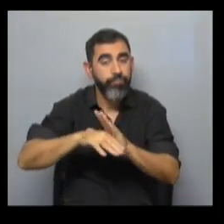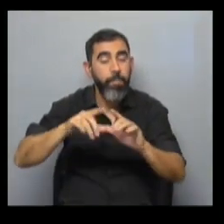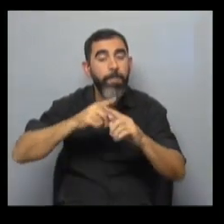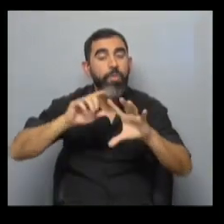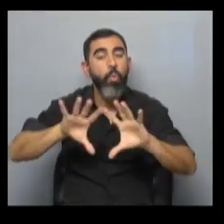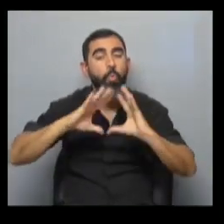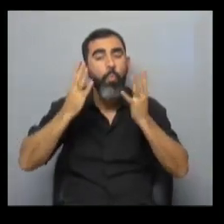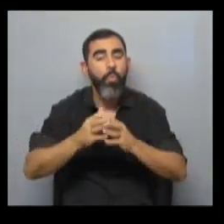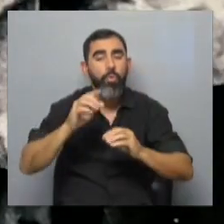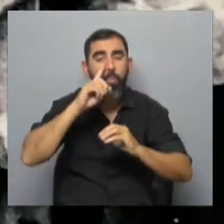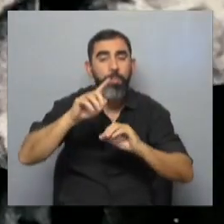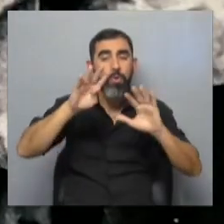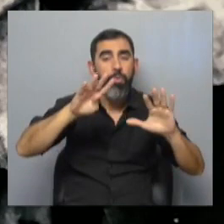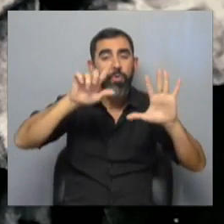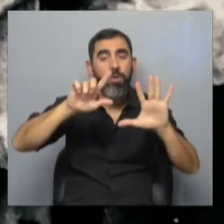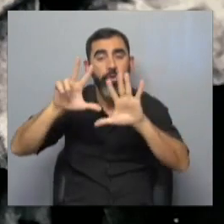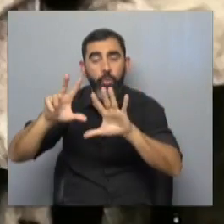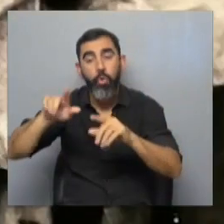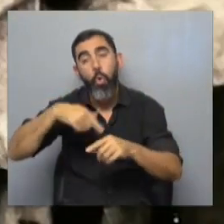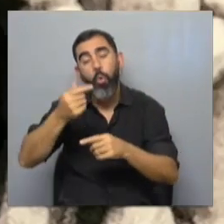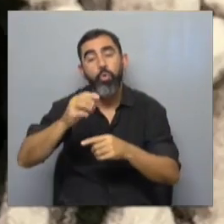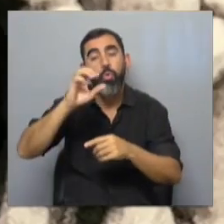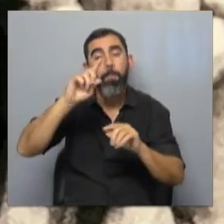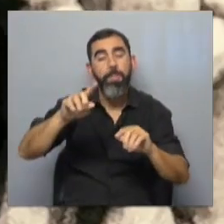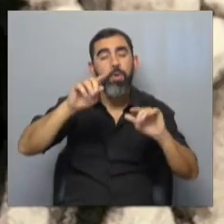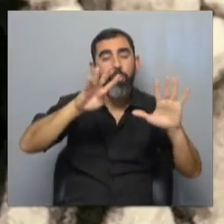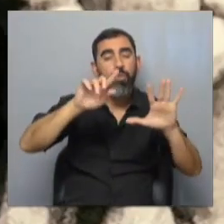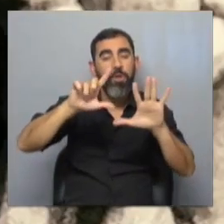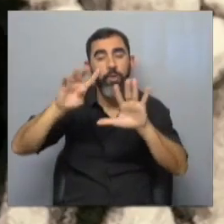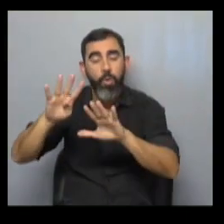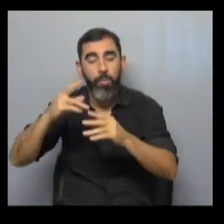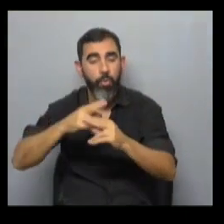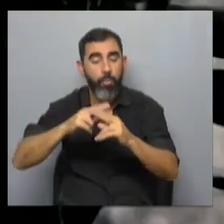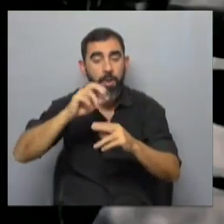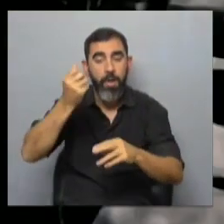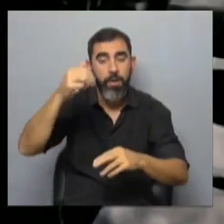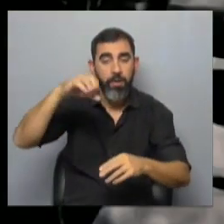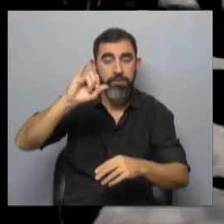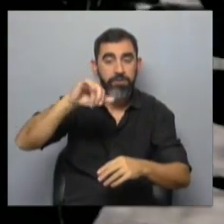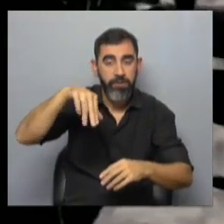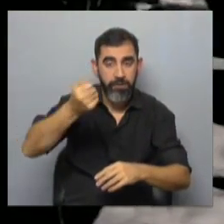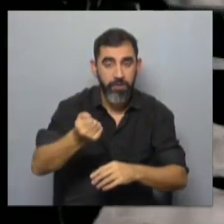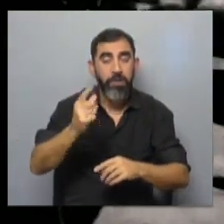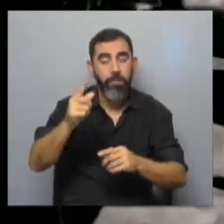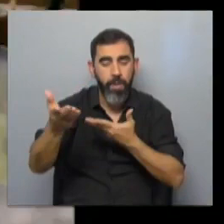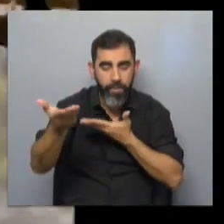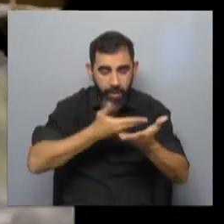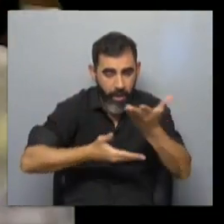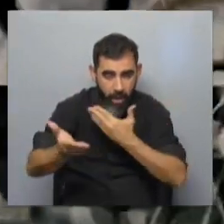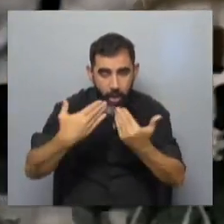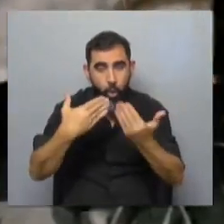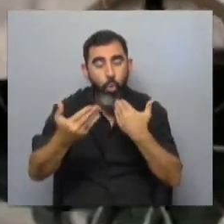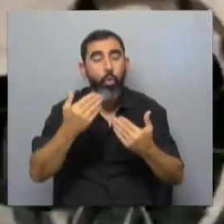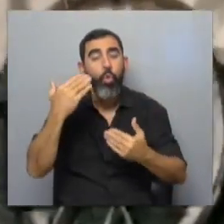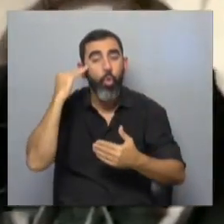Mundo en 1978 y Ancina en 1979. Y habrá también un panel de intercambio con docentes y referentes